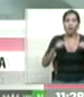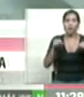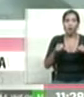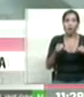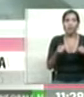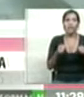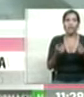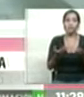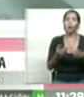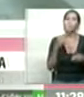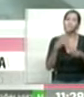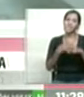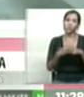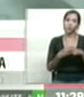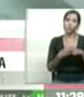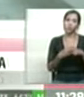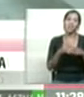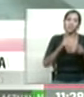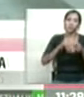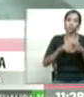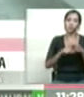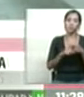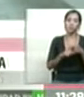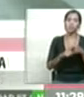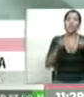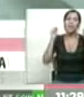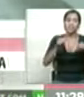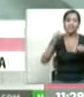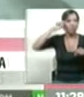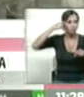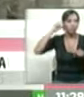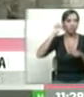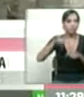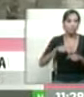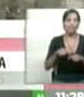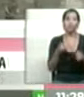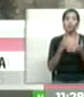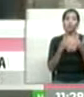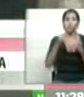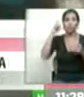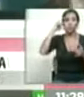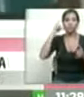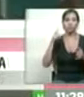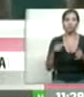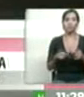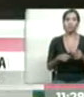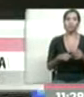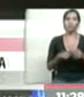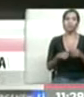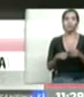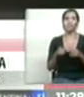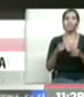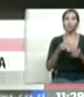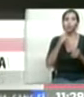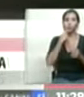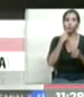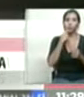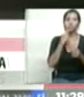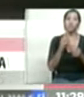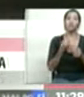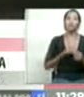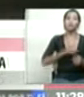corriendo peligro. Entonces, así hay que recordar también que en los últimos días tanto Rusia como China